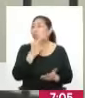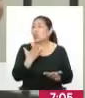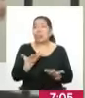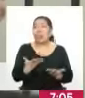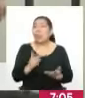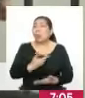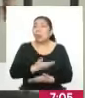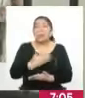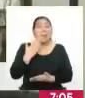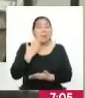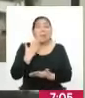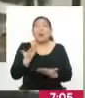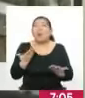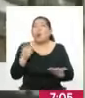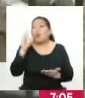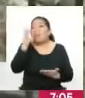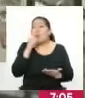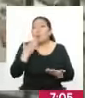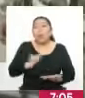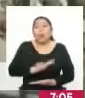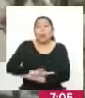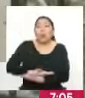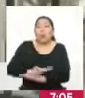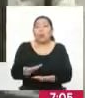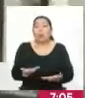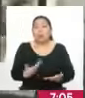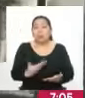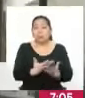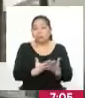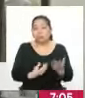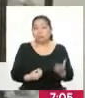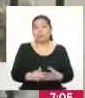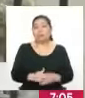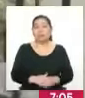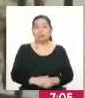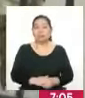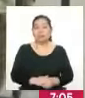ella no se encuentra con su madre. Aún es motivo de investigación. Jorge, regresamos contigo.